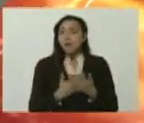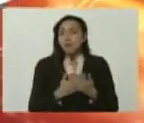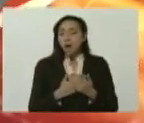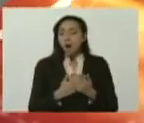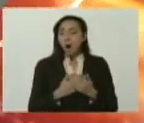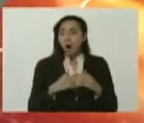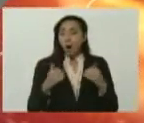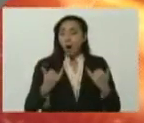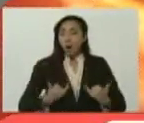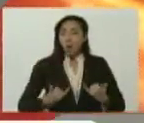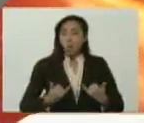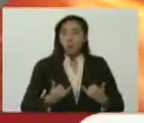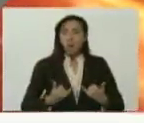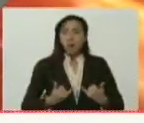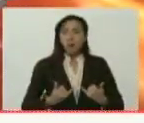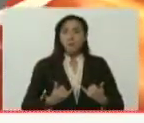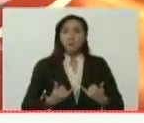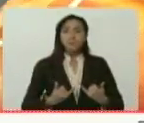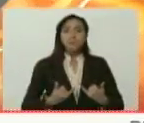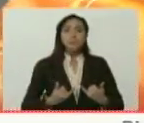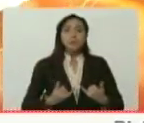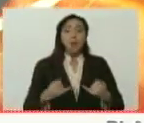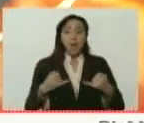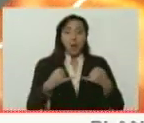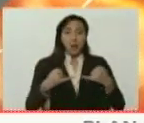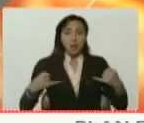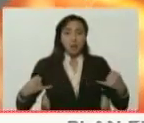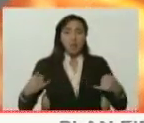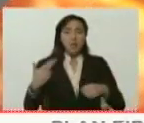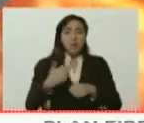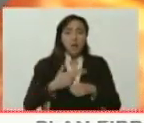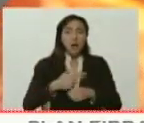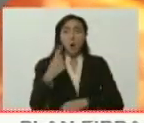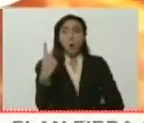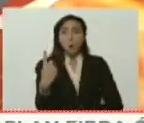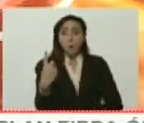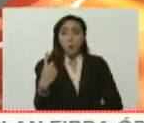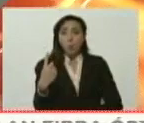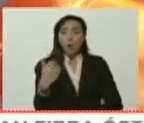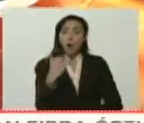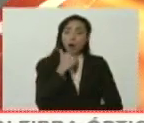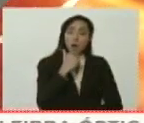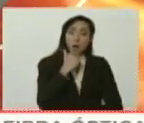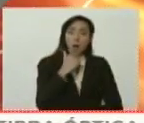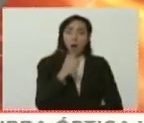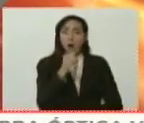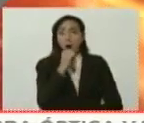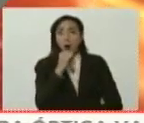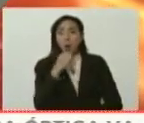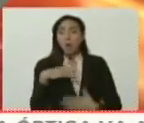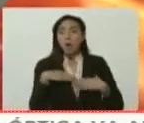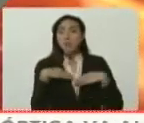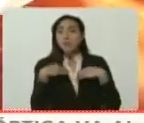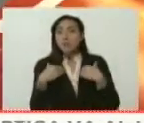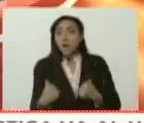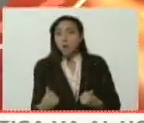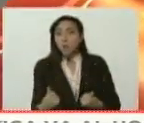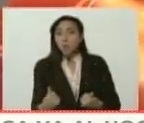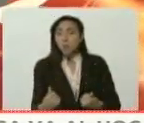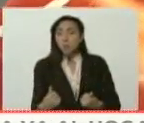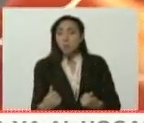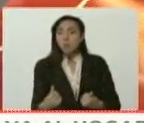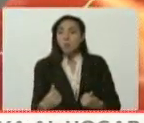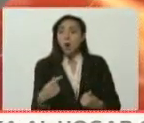hoy, específicamente en la línea 1, cerca de la estación Agua Salud, nos cortaron